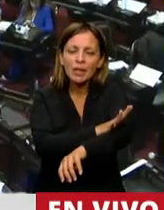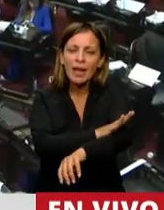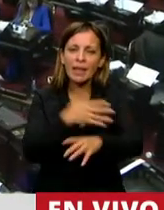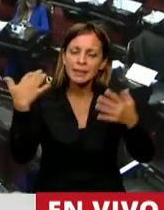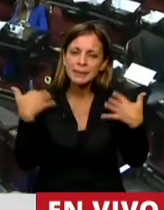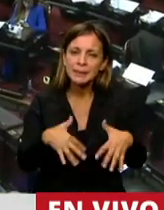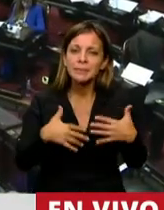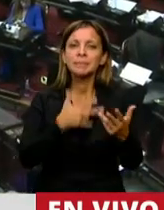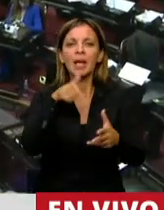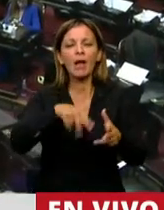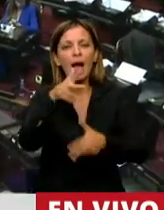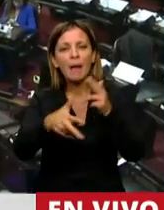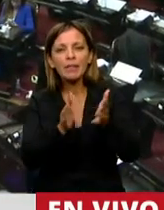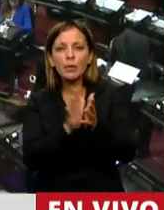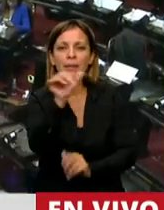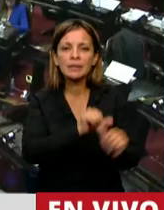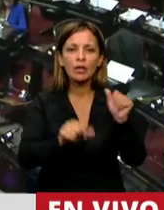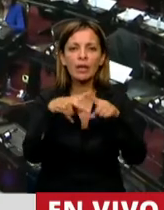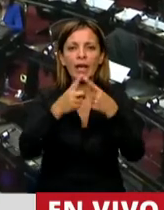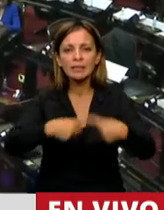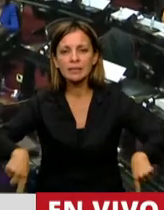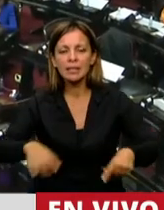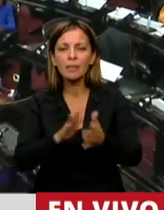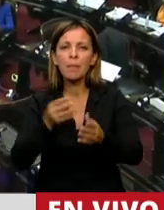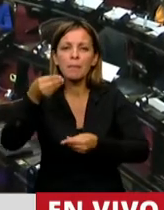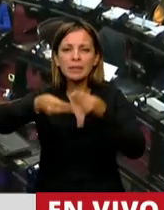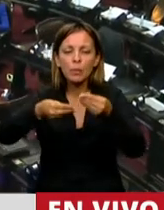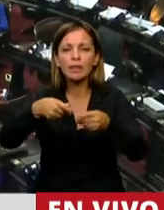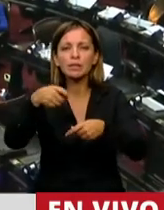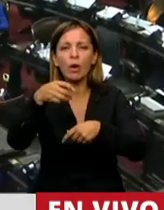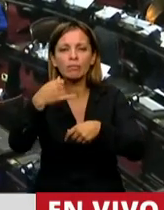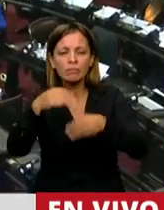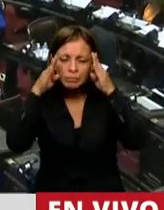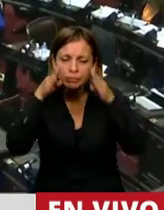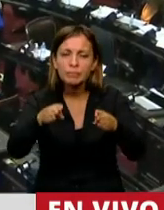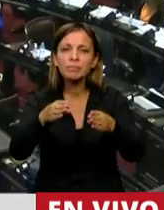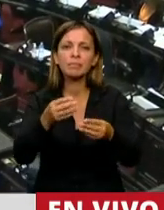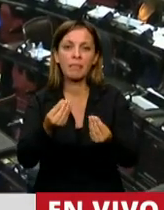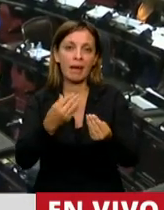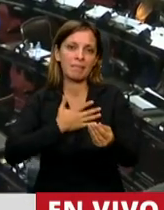poder estar hablando de ciencia y tecnología y de un presupuesto asignado para, y